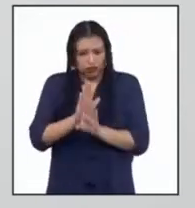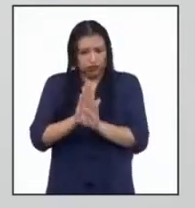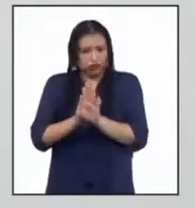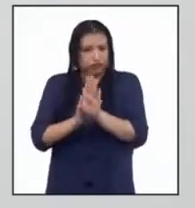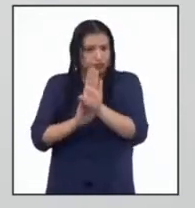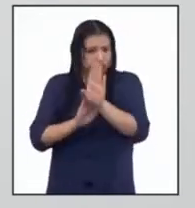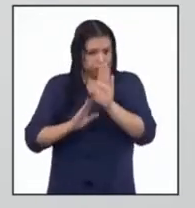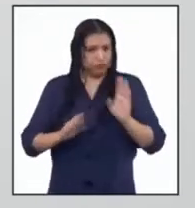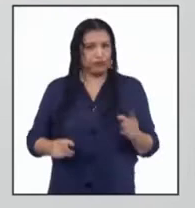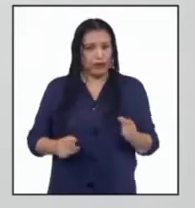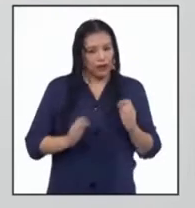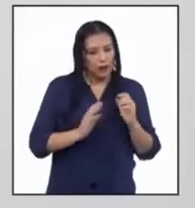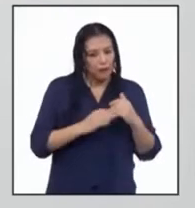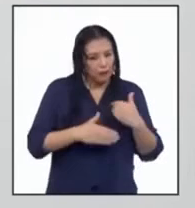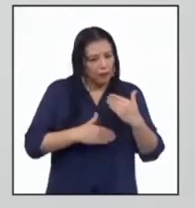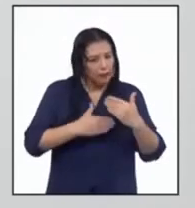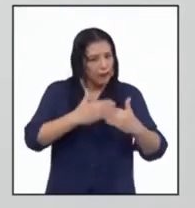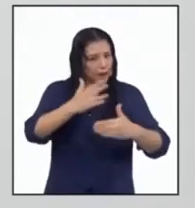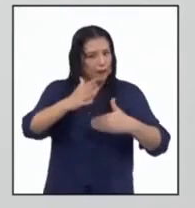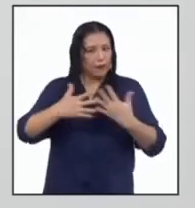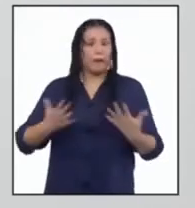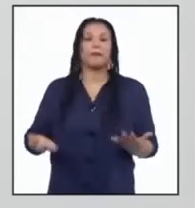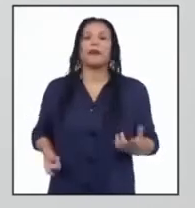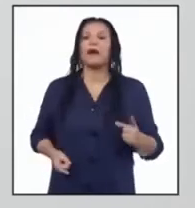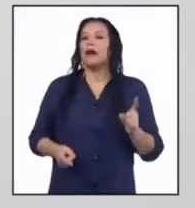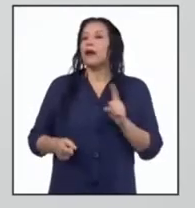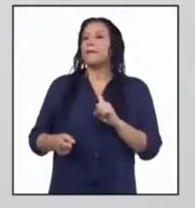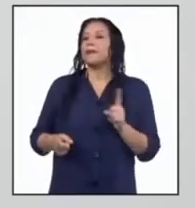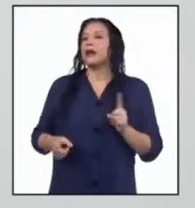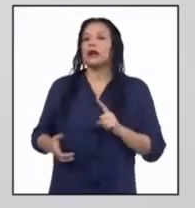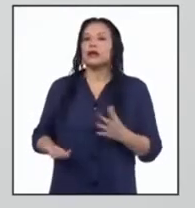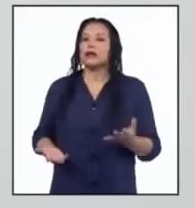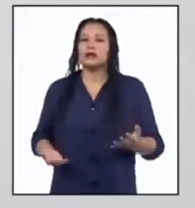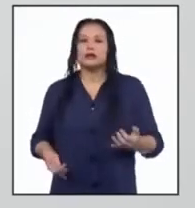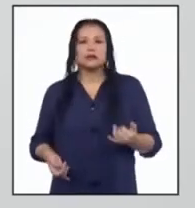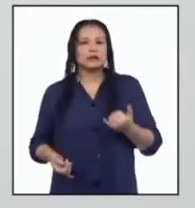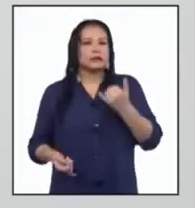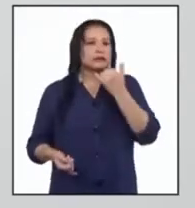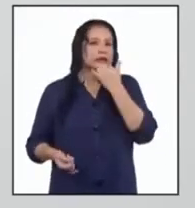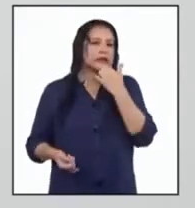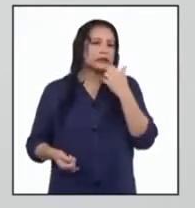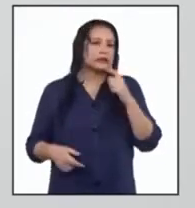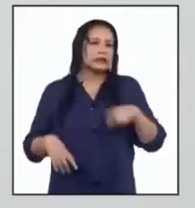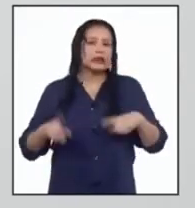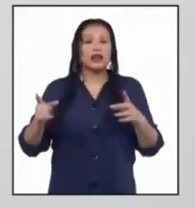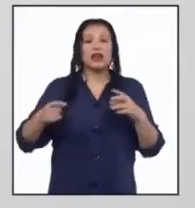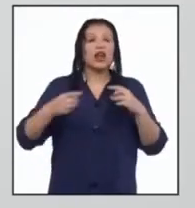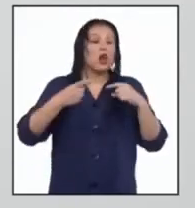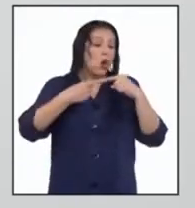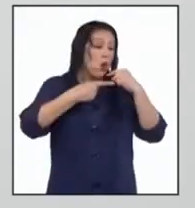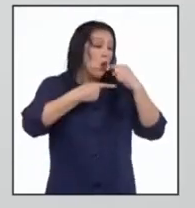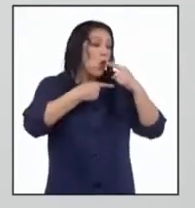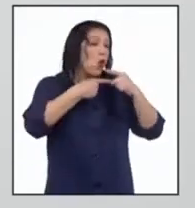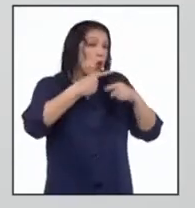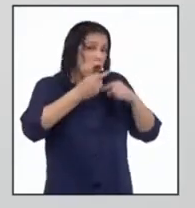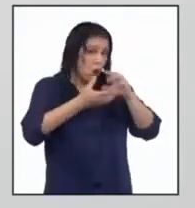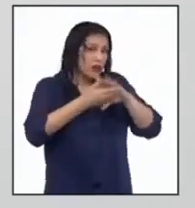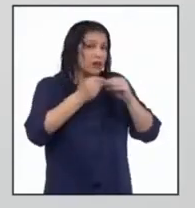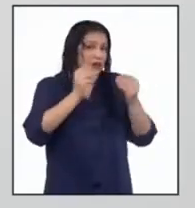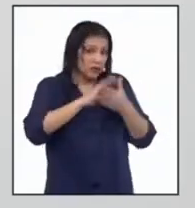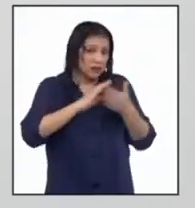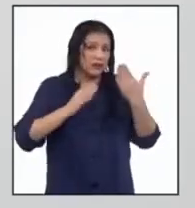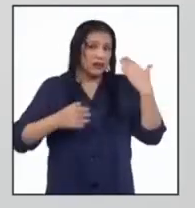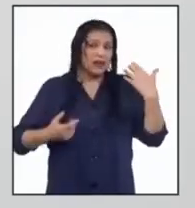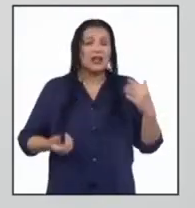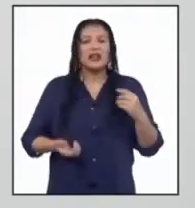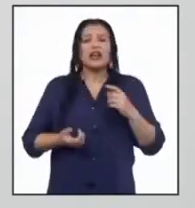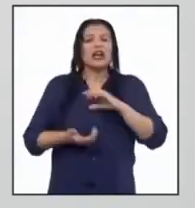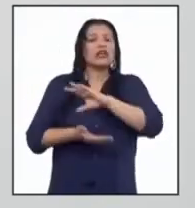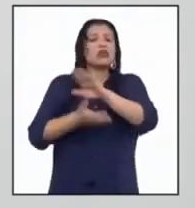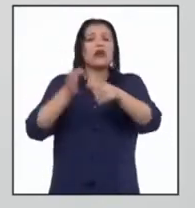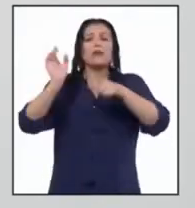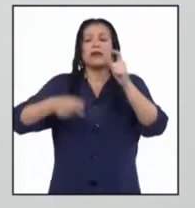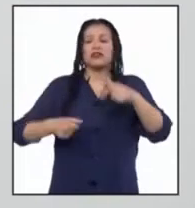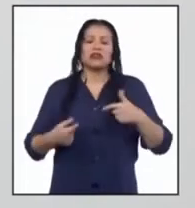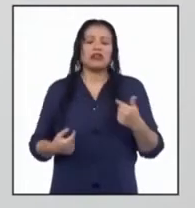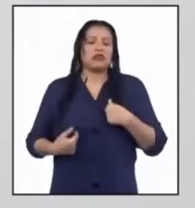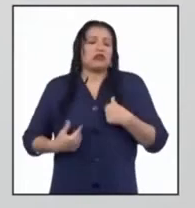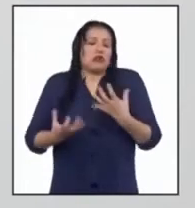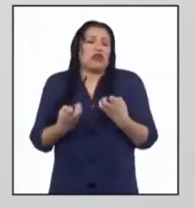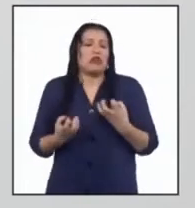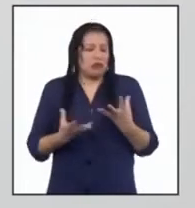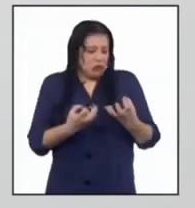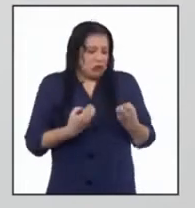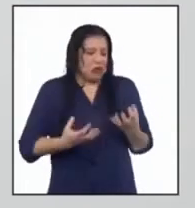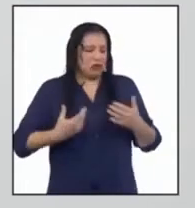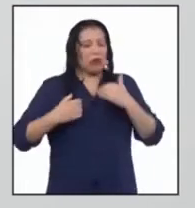en cierto orden, para que no pase lo que pasa en el cuento, que todo el mundo hace lo que